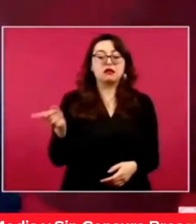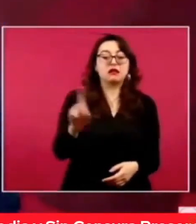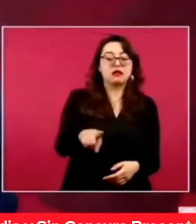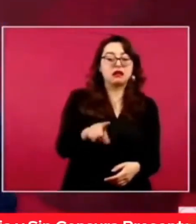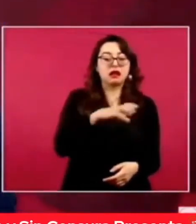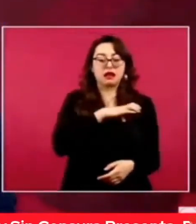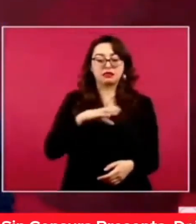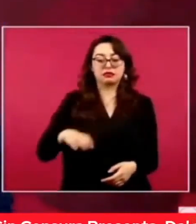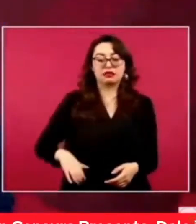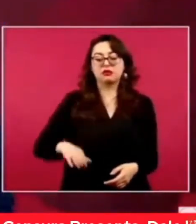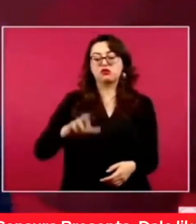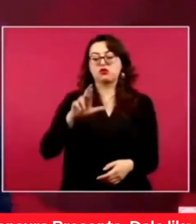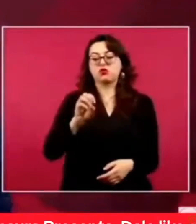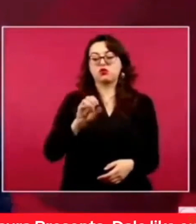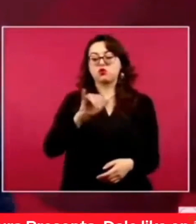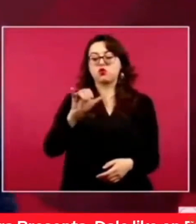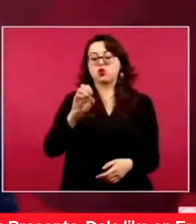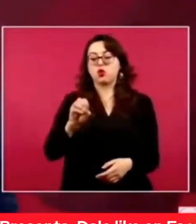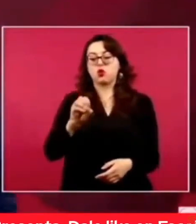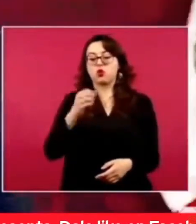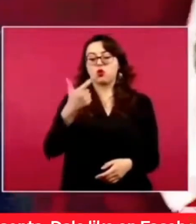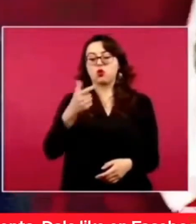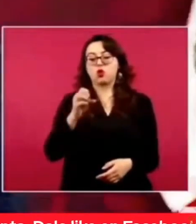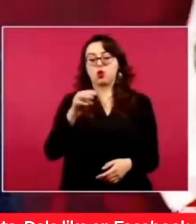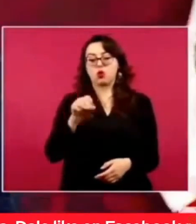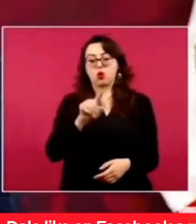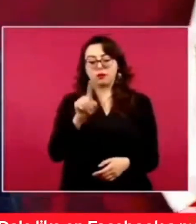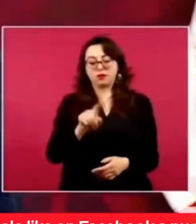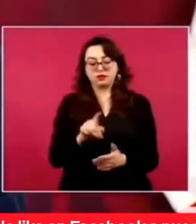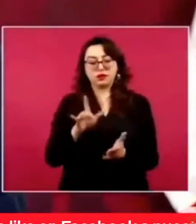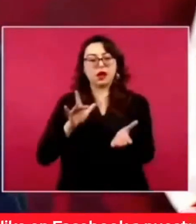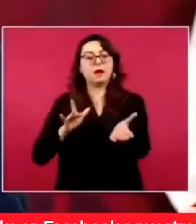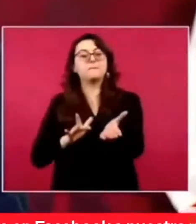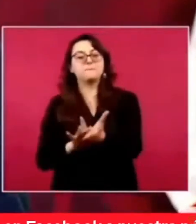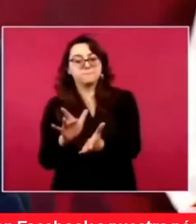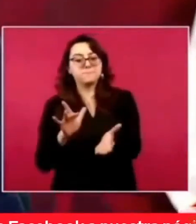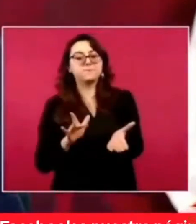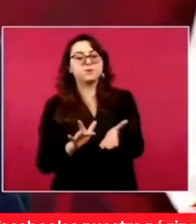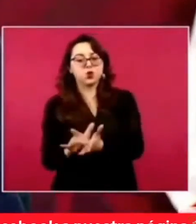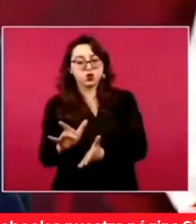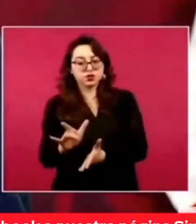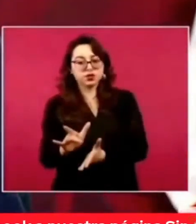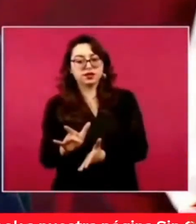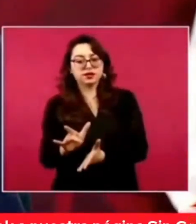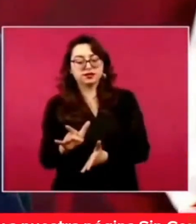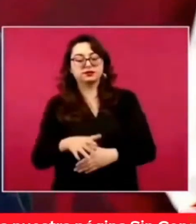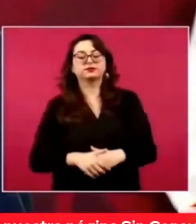Gómez. Creo que fue en el tiempo que se postuló